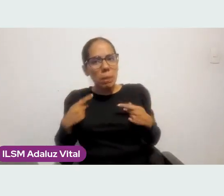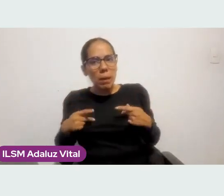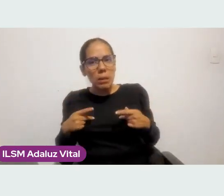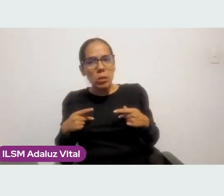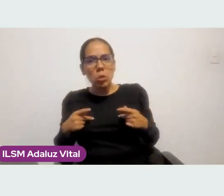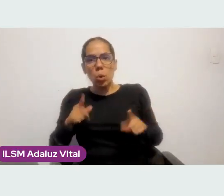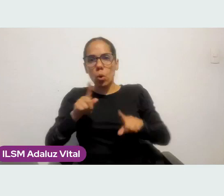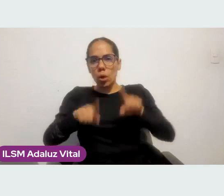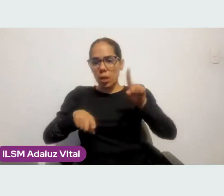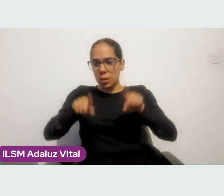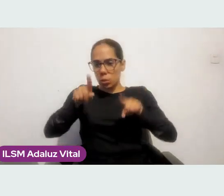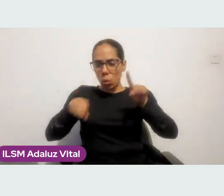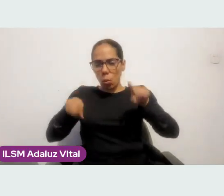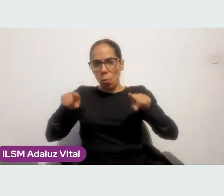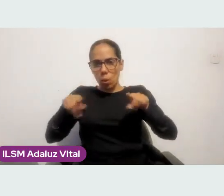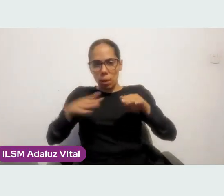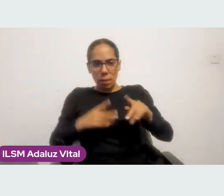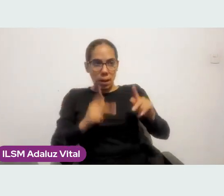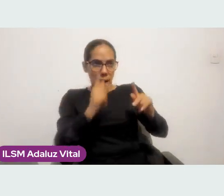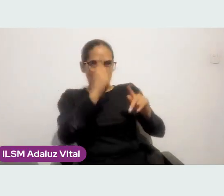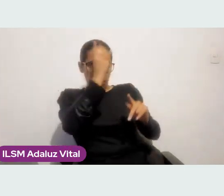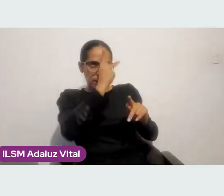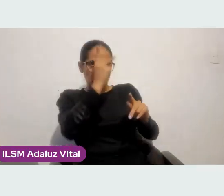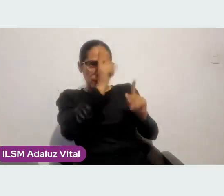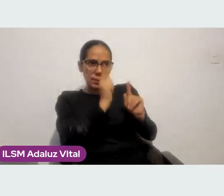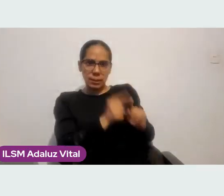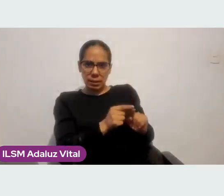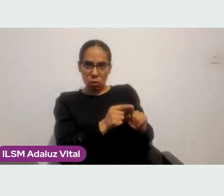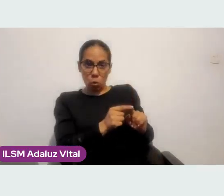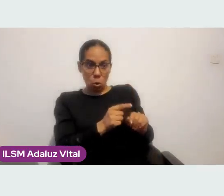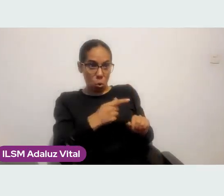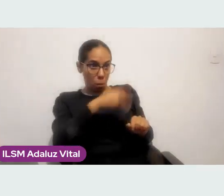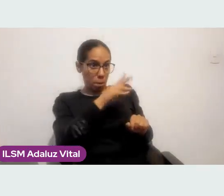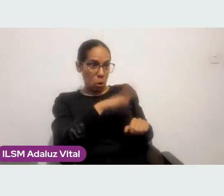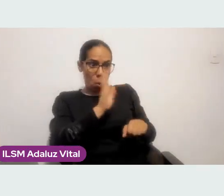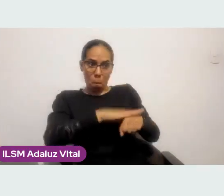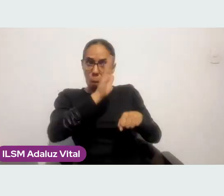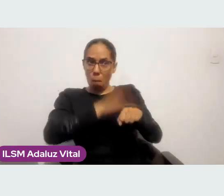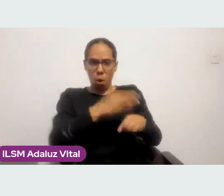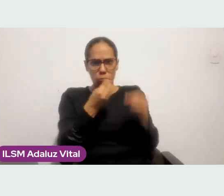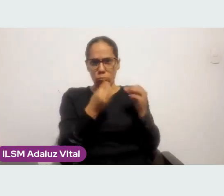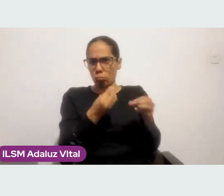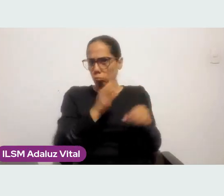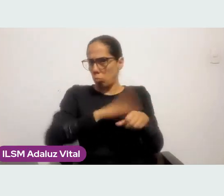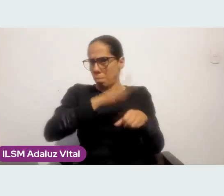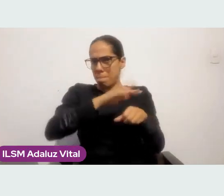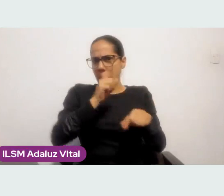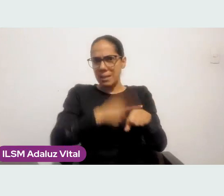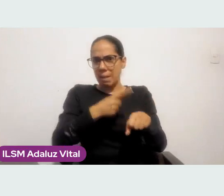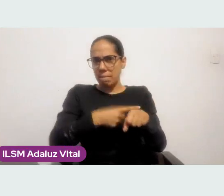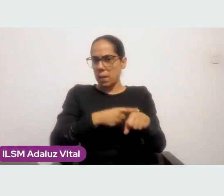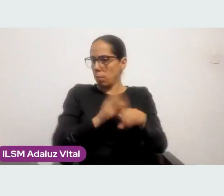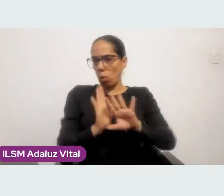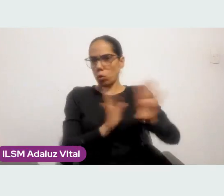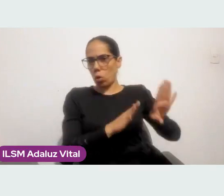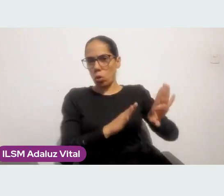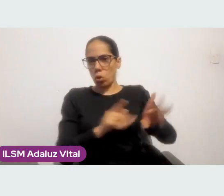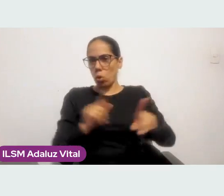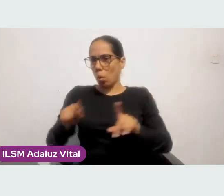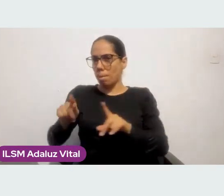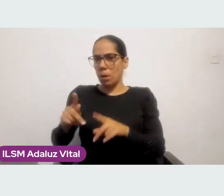estos niveles, ¿no?, de atención fueran así, de prioridad o de importancia.